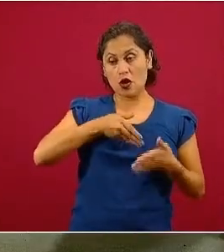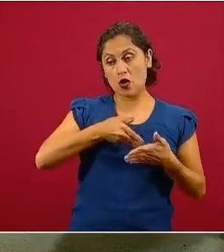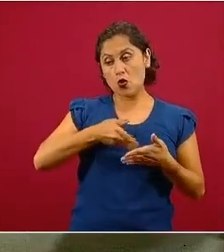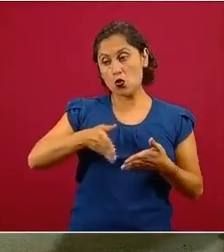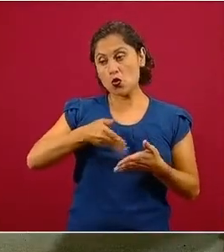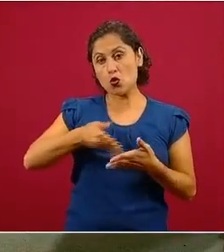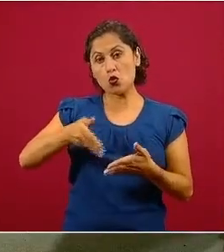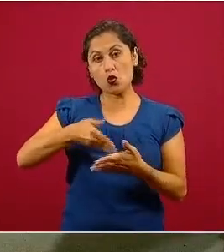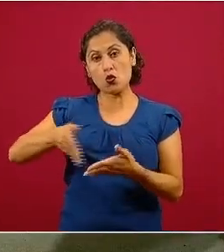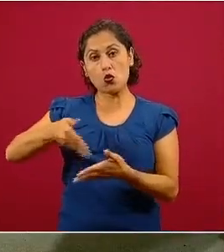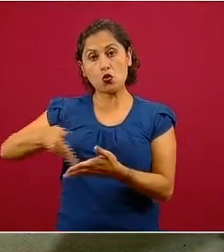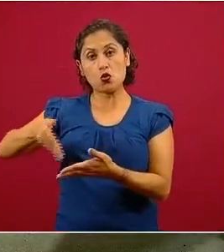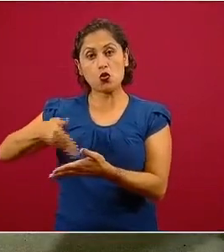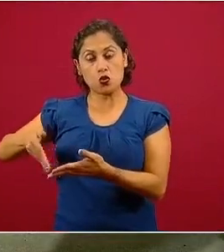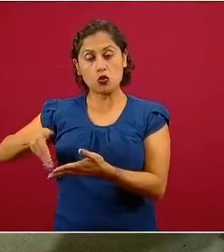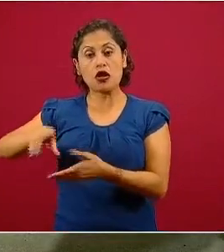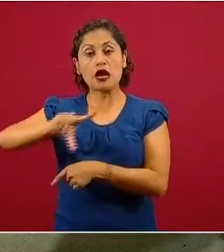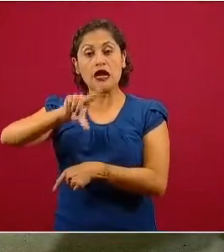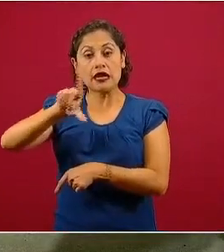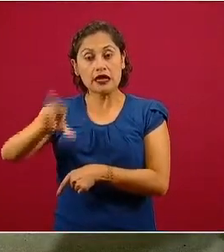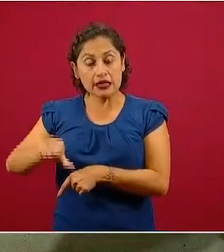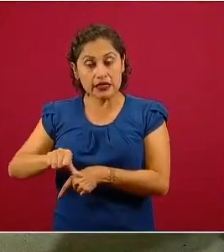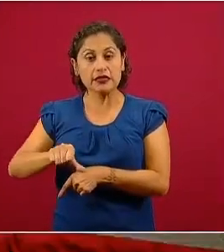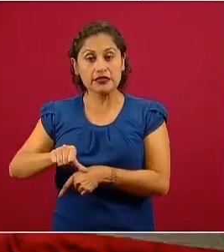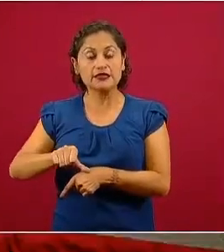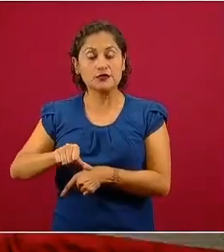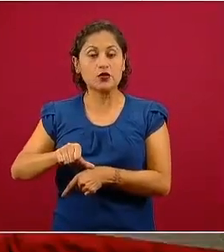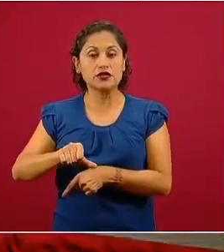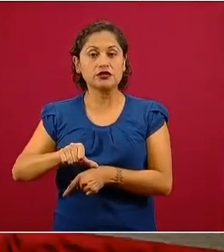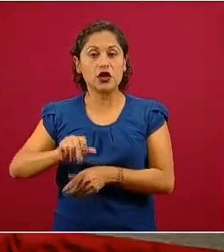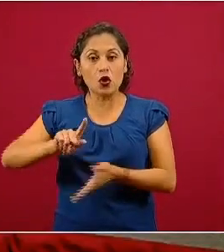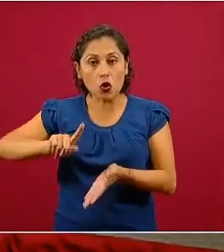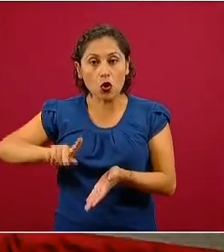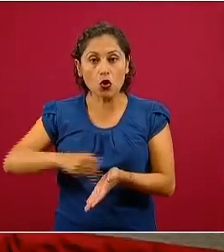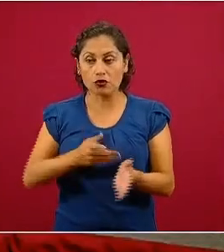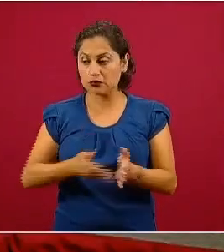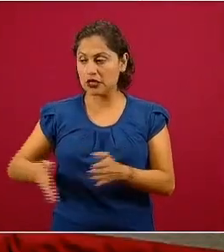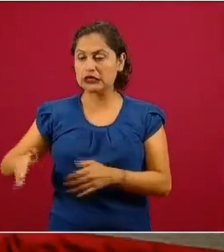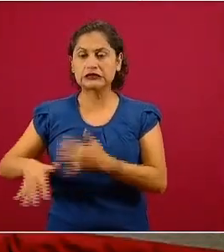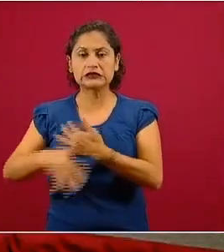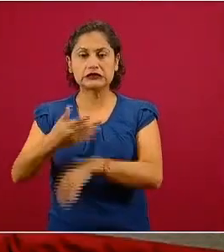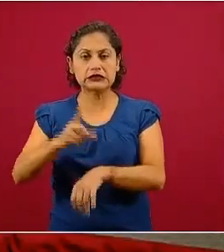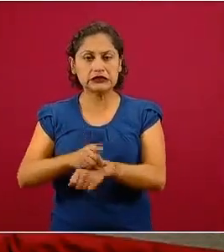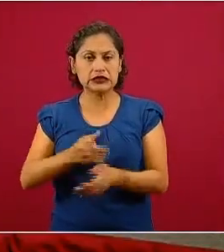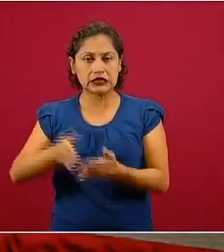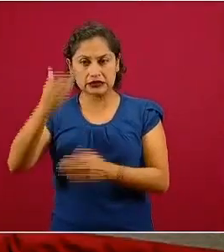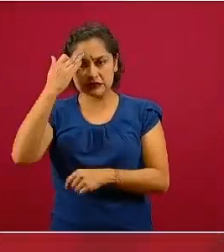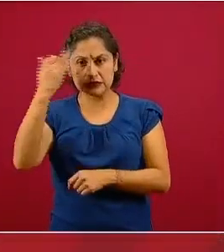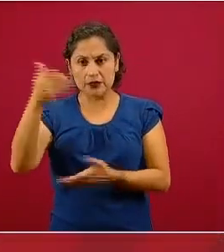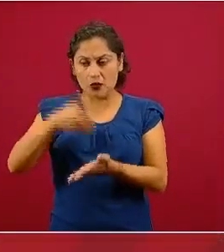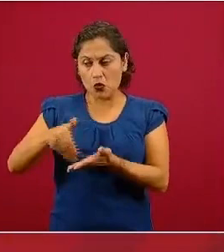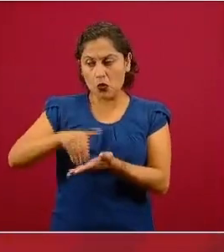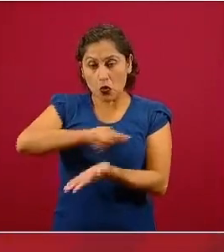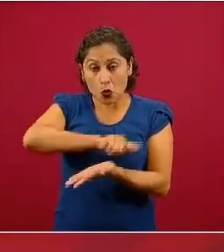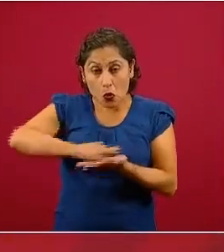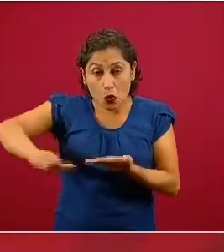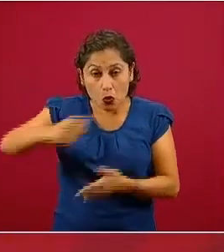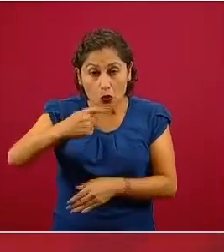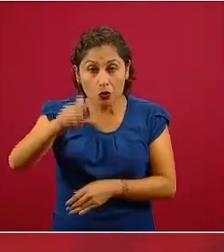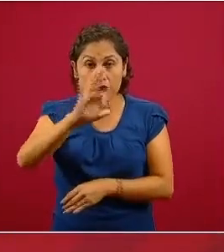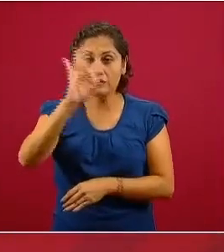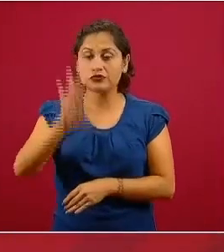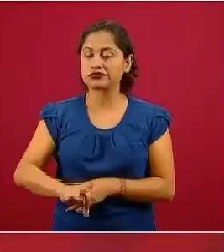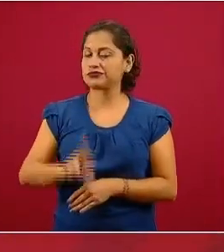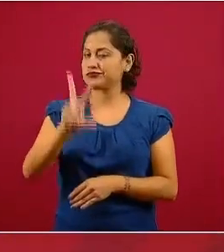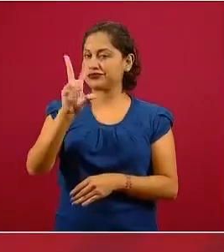semanas, posiblemente meses, en la vía respiratoria de las personas. Eso no quiere decir que sean virus activos, no